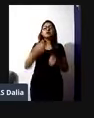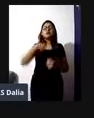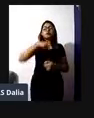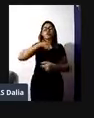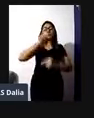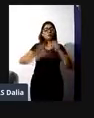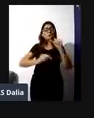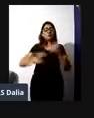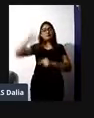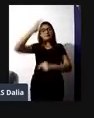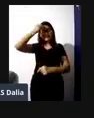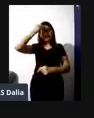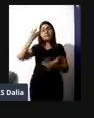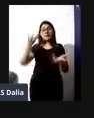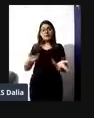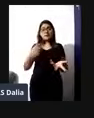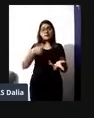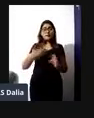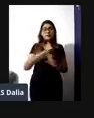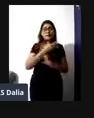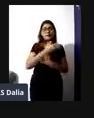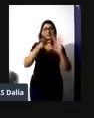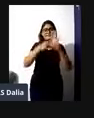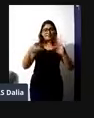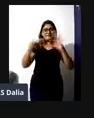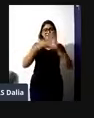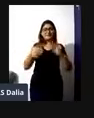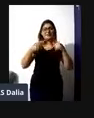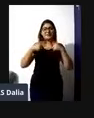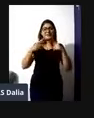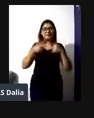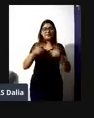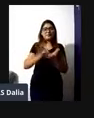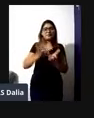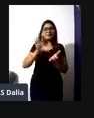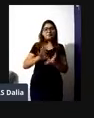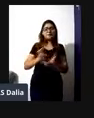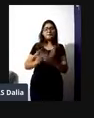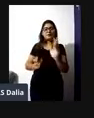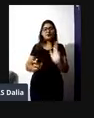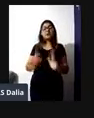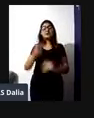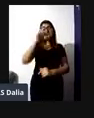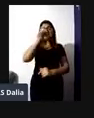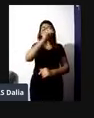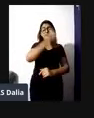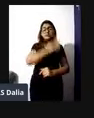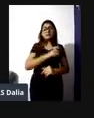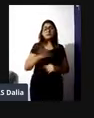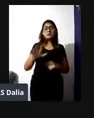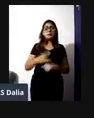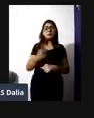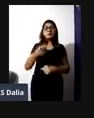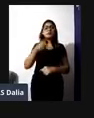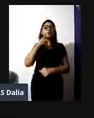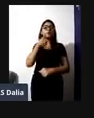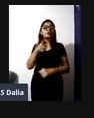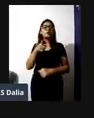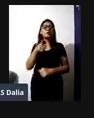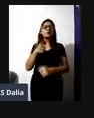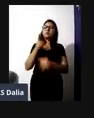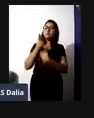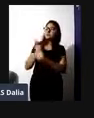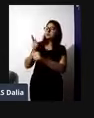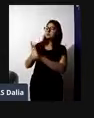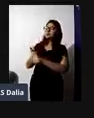¿no? En el tema de las personas con discapacidad, es complicado cuando te encuentras con personas con discapacidad